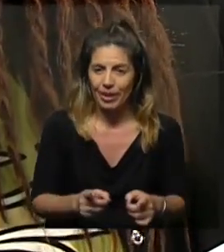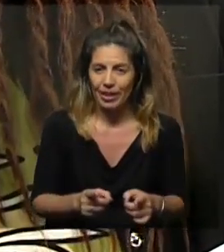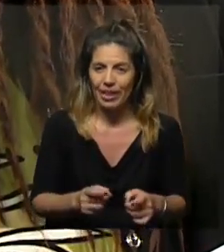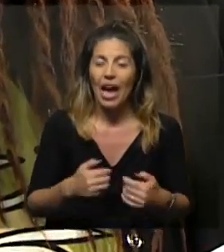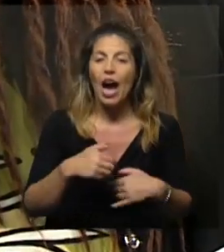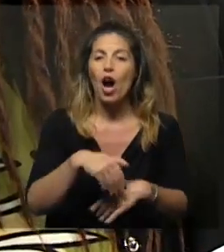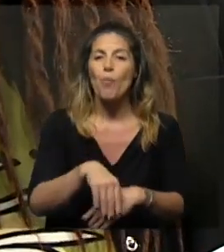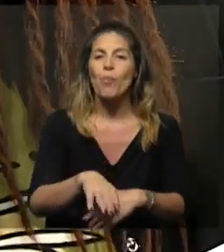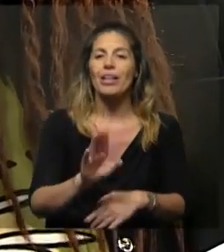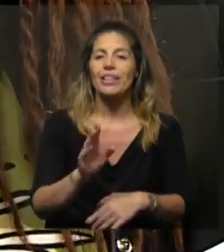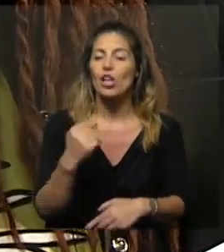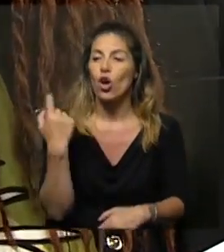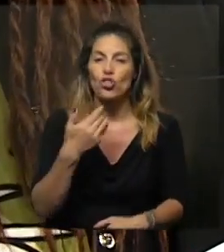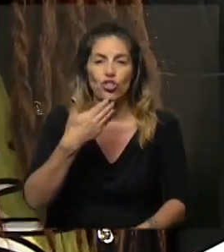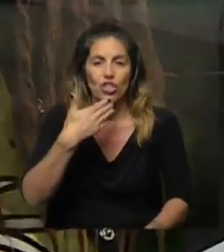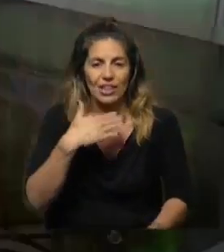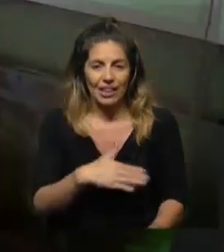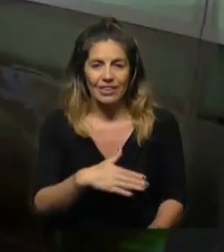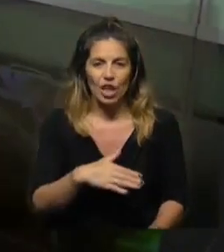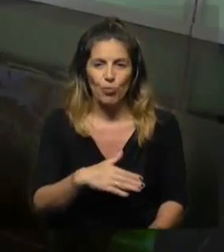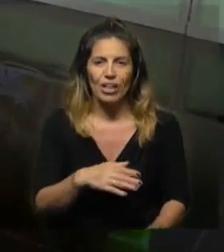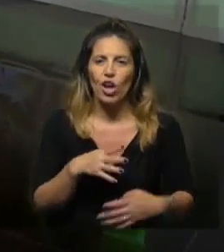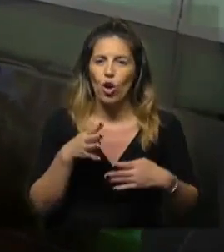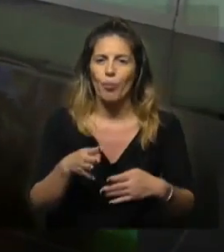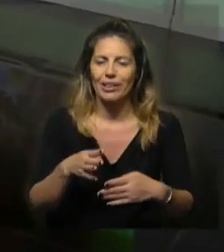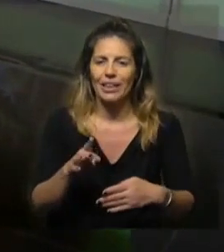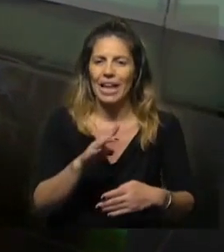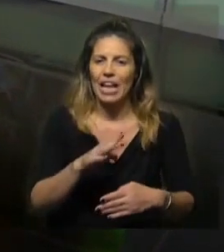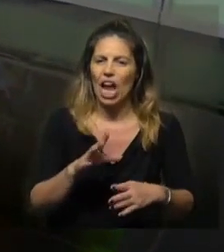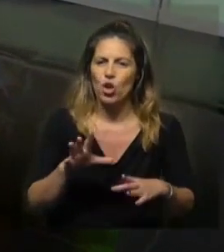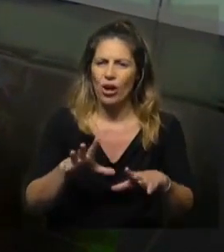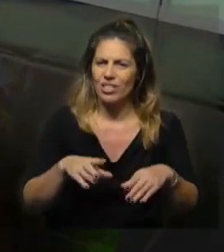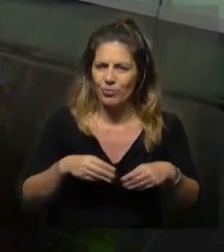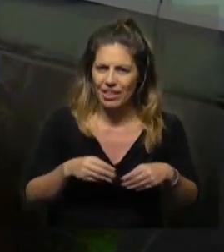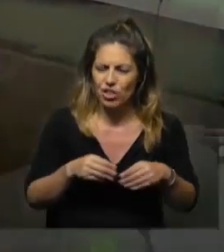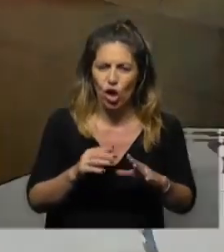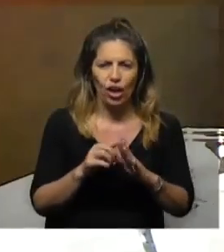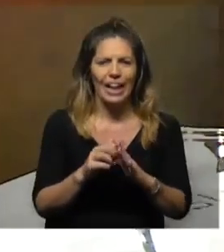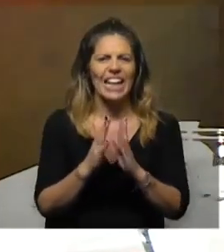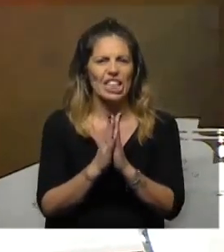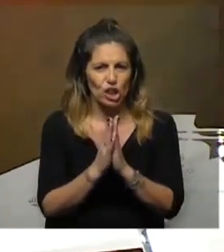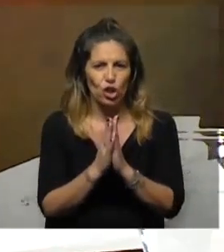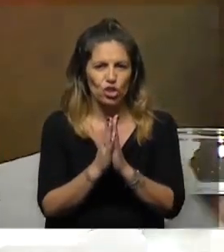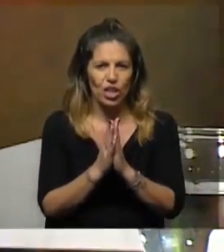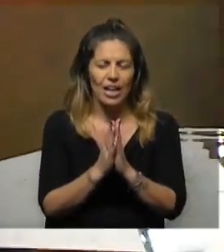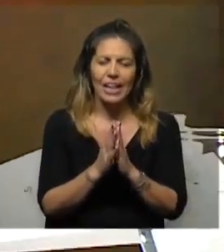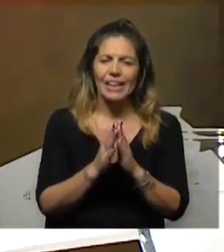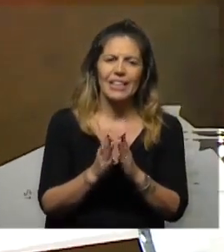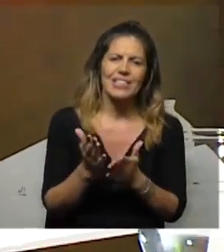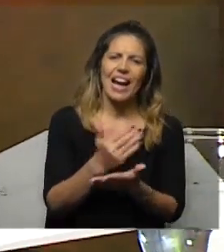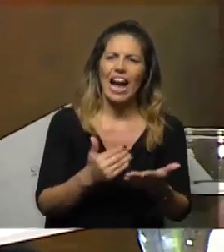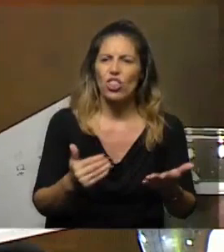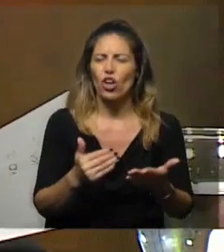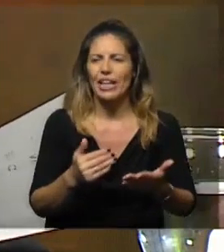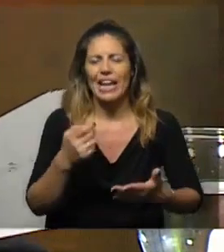a partir de lo de lo que nosotros entendemos que es la intolerancia religiosa no Y sobre todo desmitificando todo esto que lo